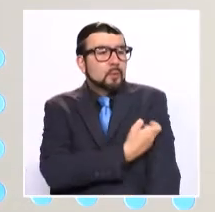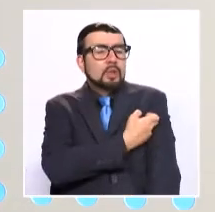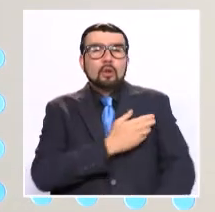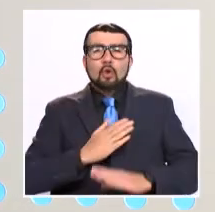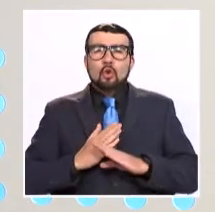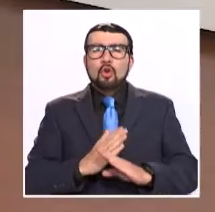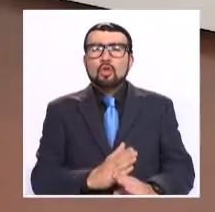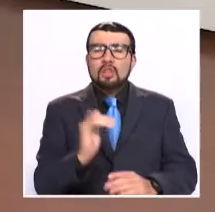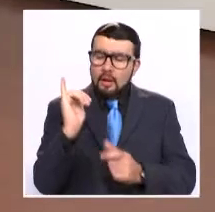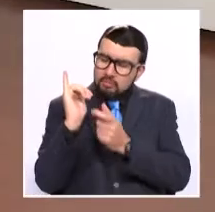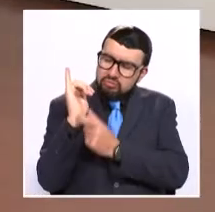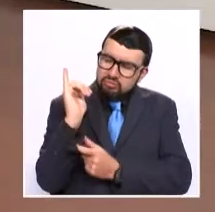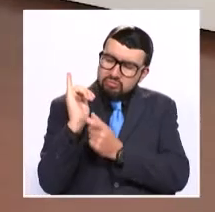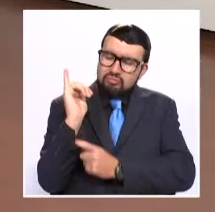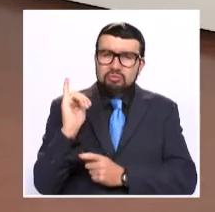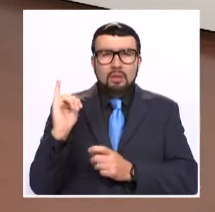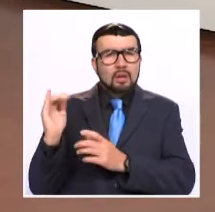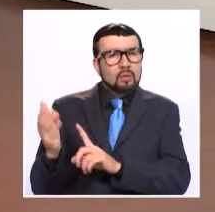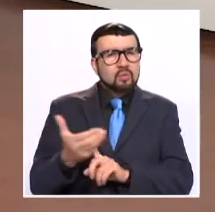del papiloma humano.